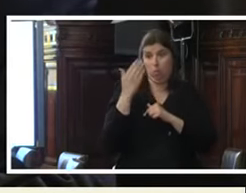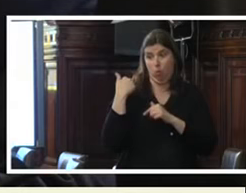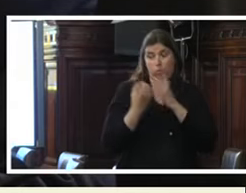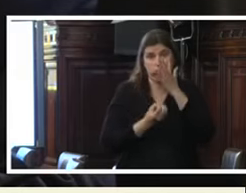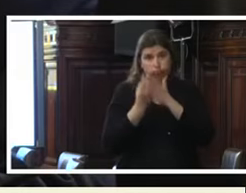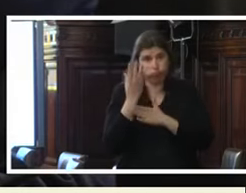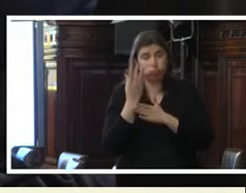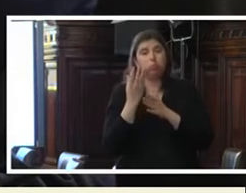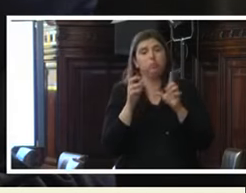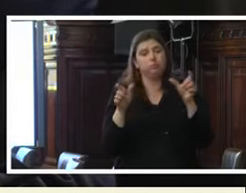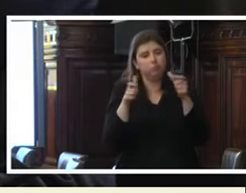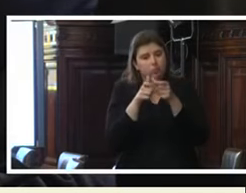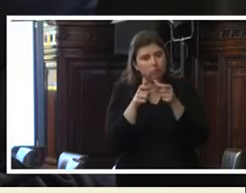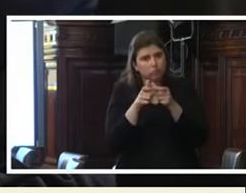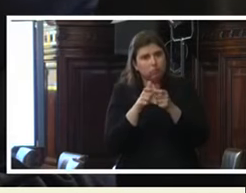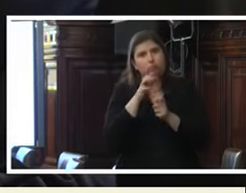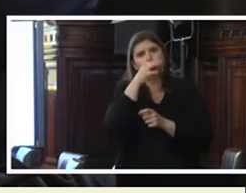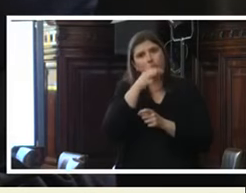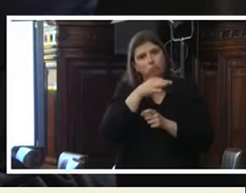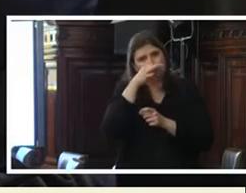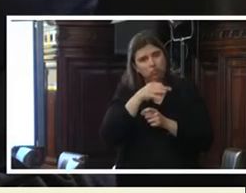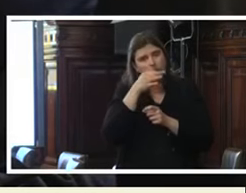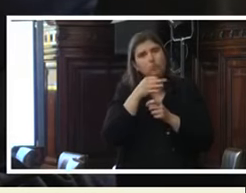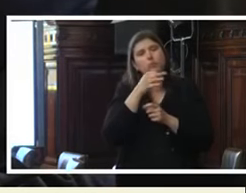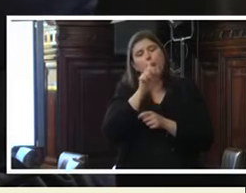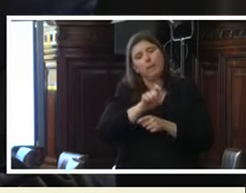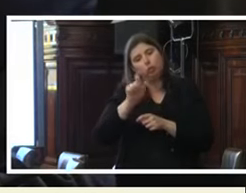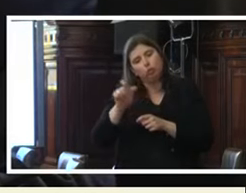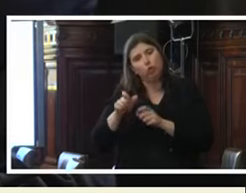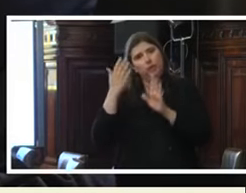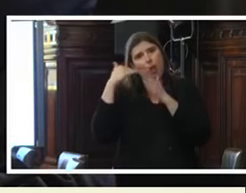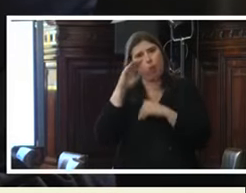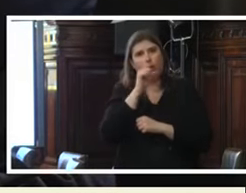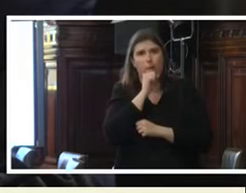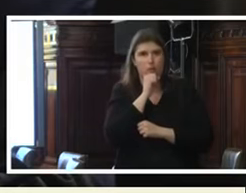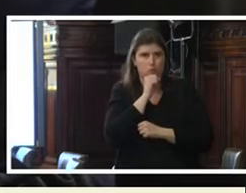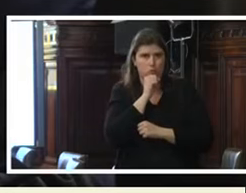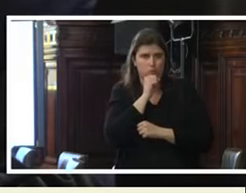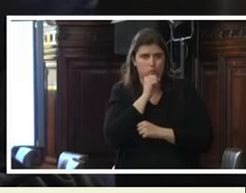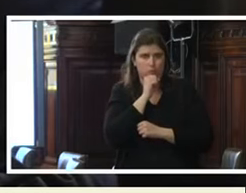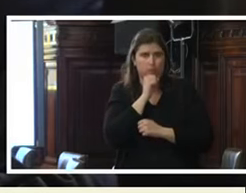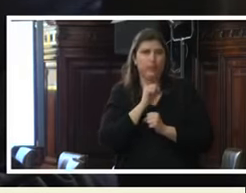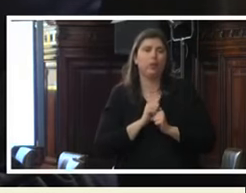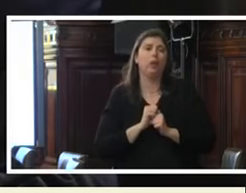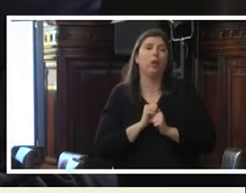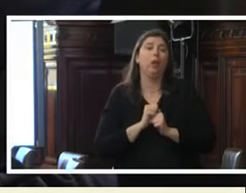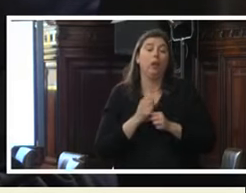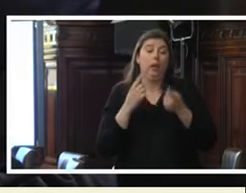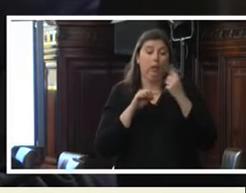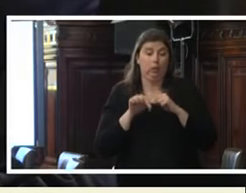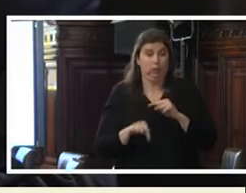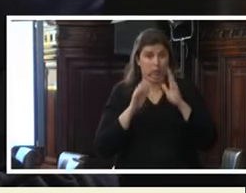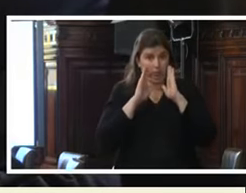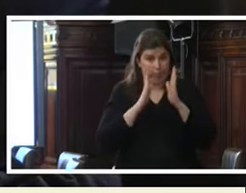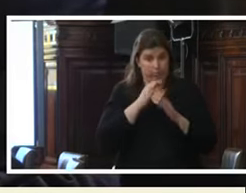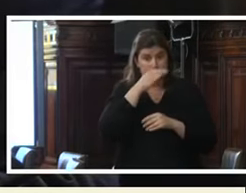unidad para una relatoría de personas mayores entonces digamos que por muchas razones esta audiencia no se es